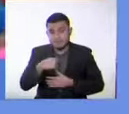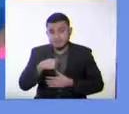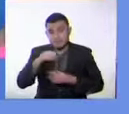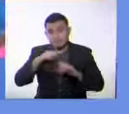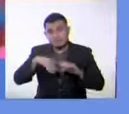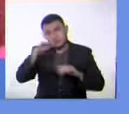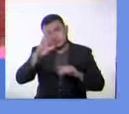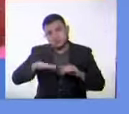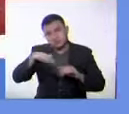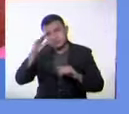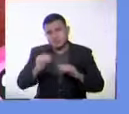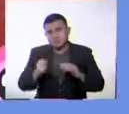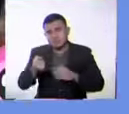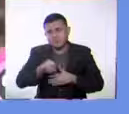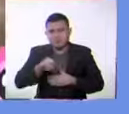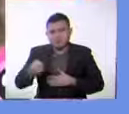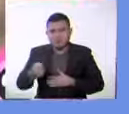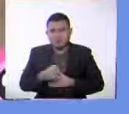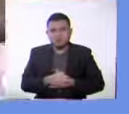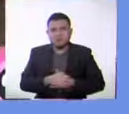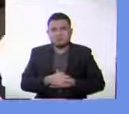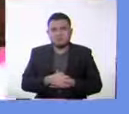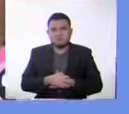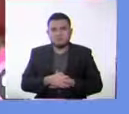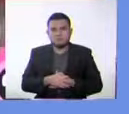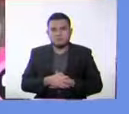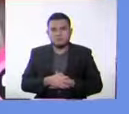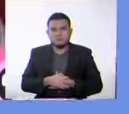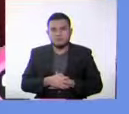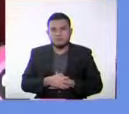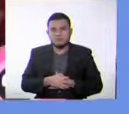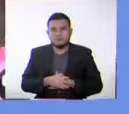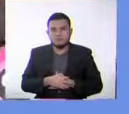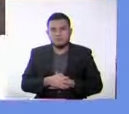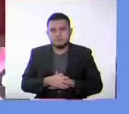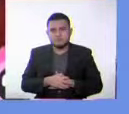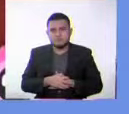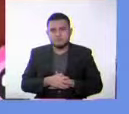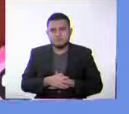Yo pinto porque vivo mi vida con 0 estereotipos.